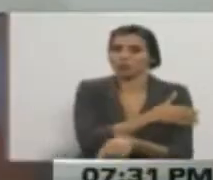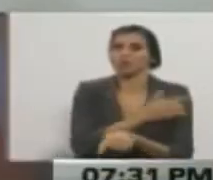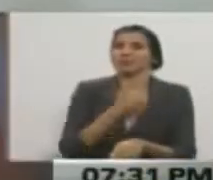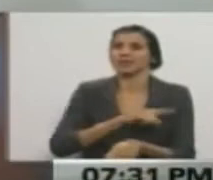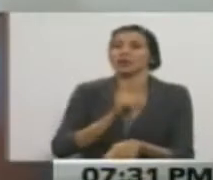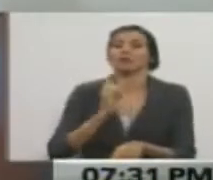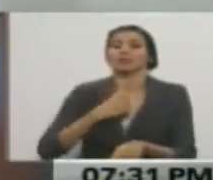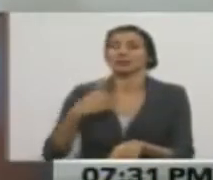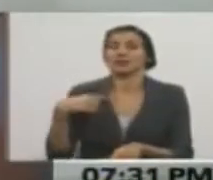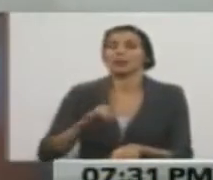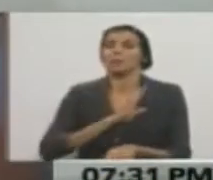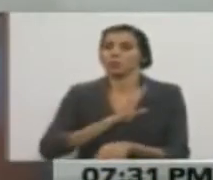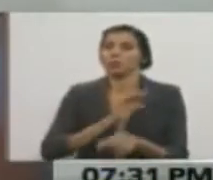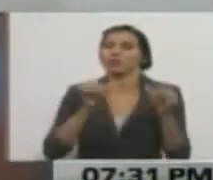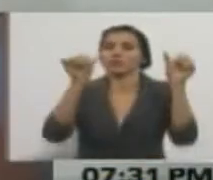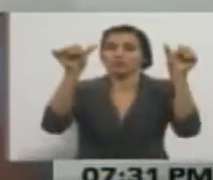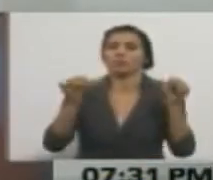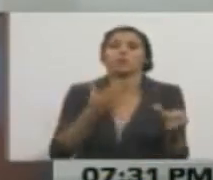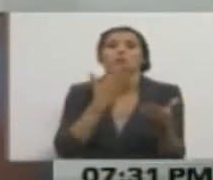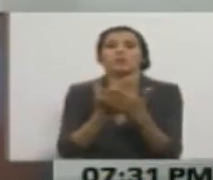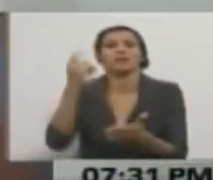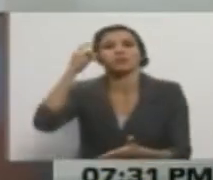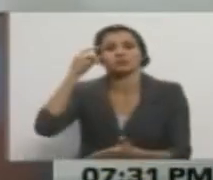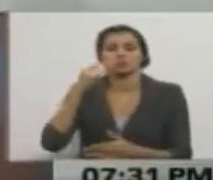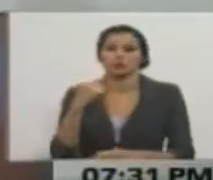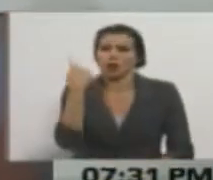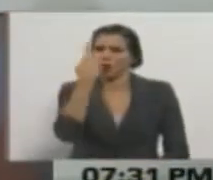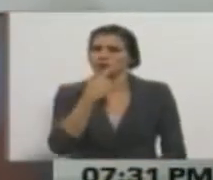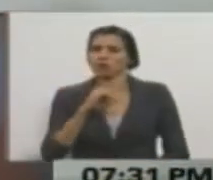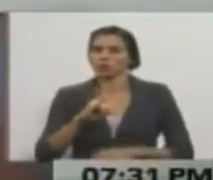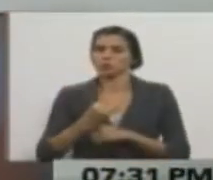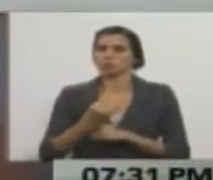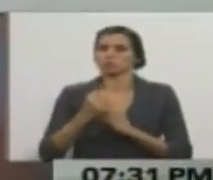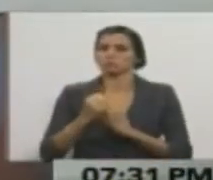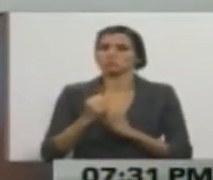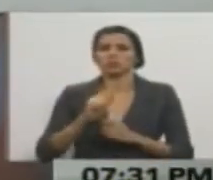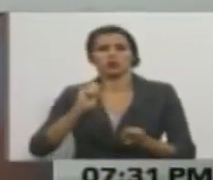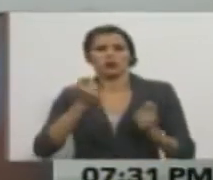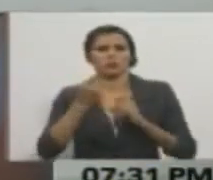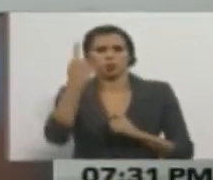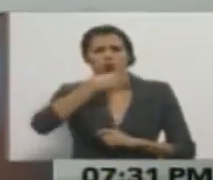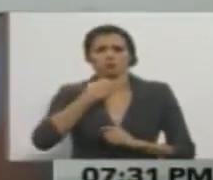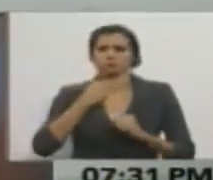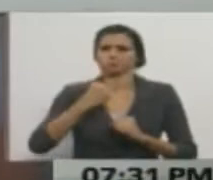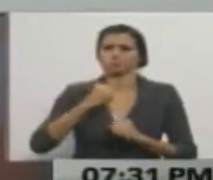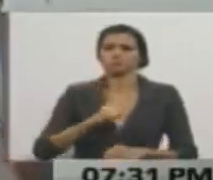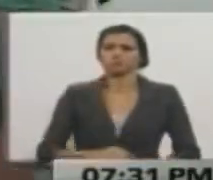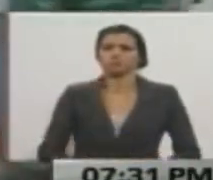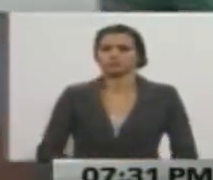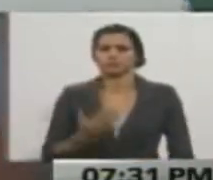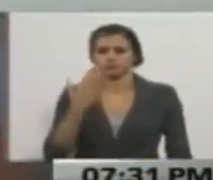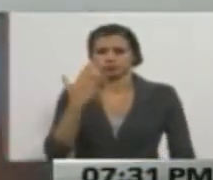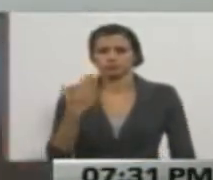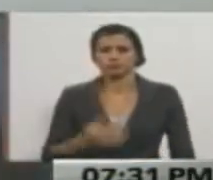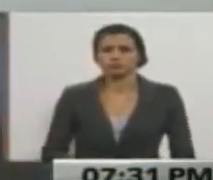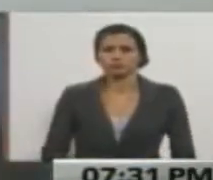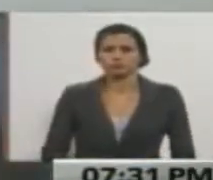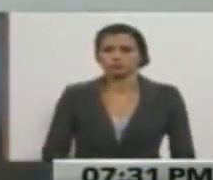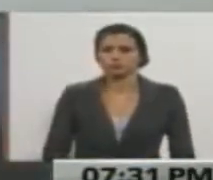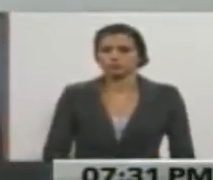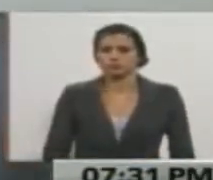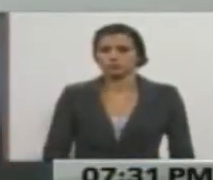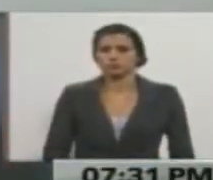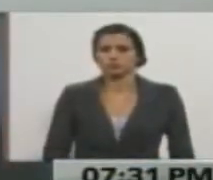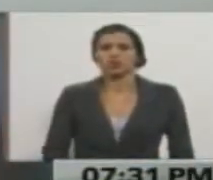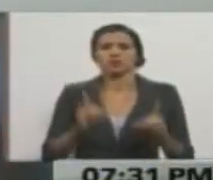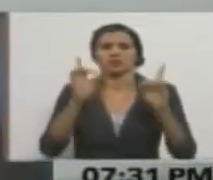que vamos a ver en el presidente de la Asamblea Nacional, Ramos Alup. De la decisión que